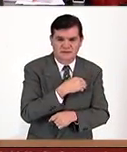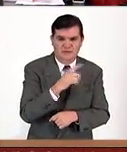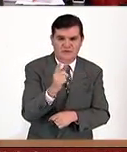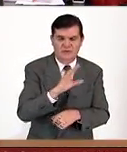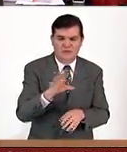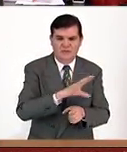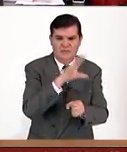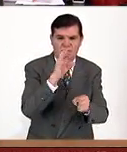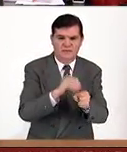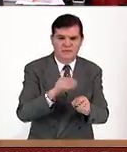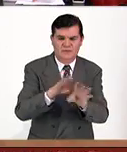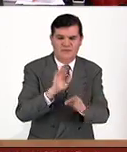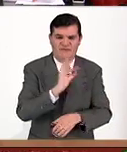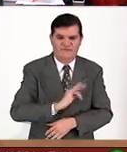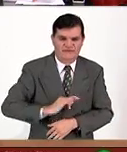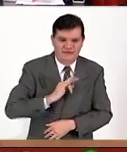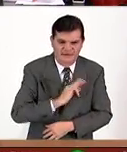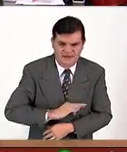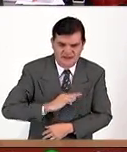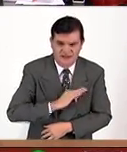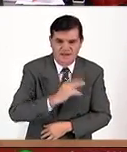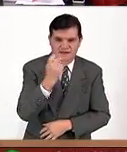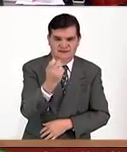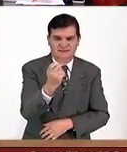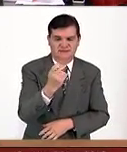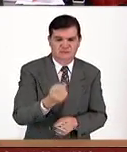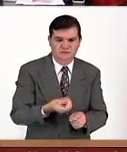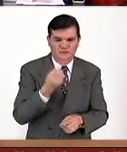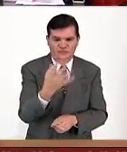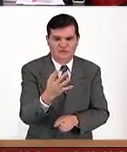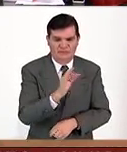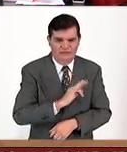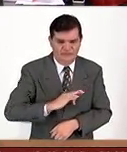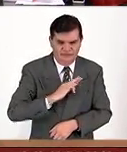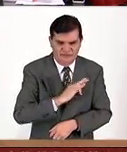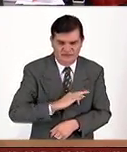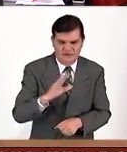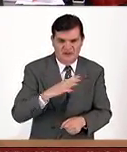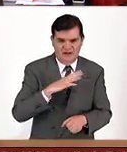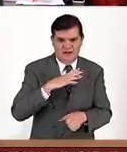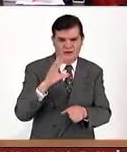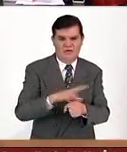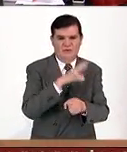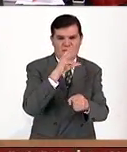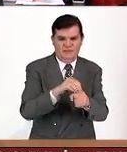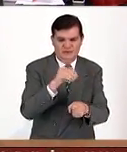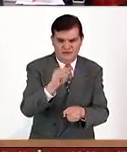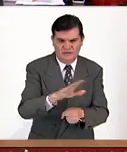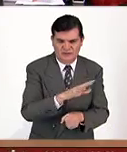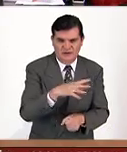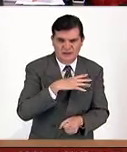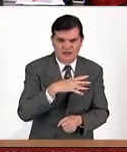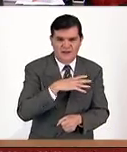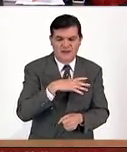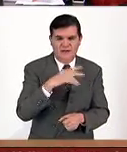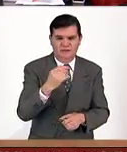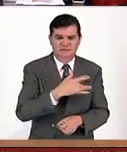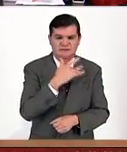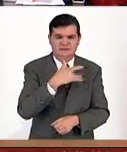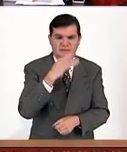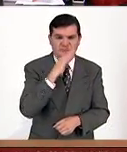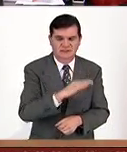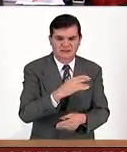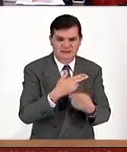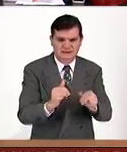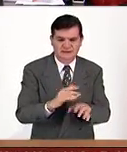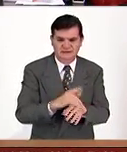sea completamente feliz. Esa palabra de felicidad, que tenga todo, que no se sienta mal con